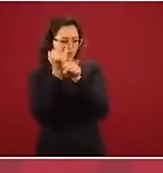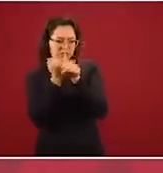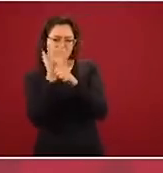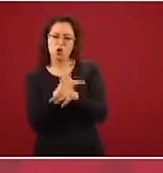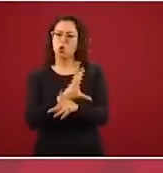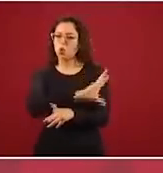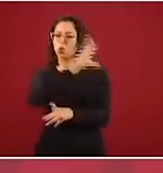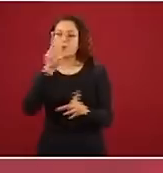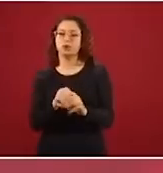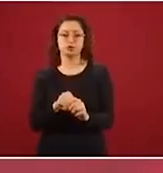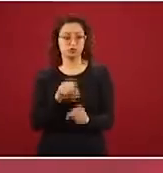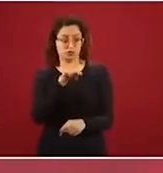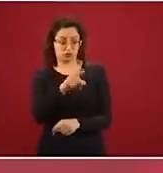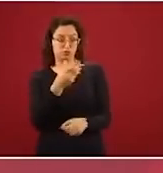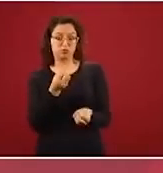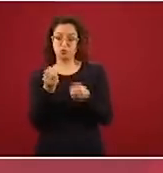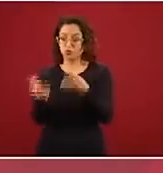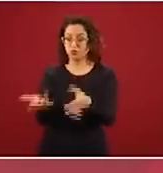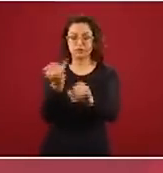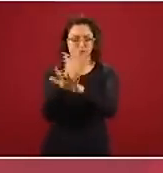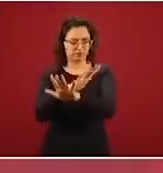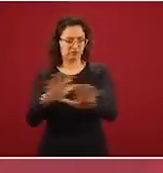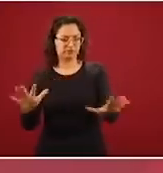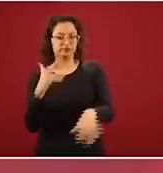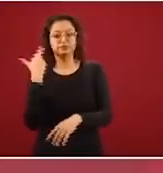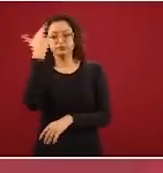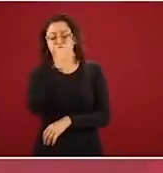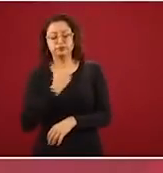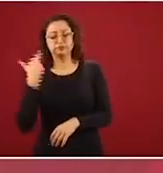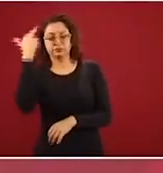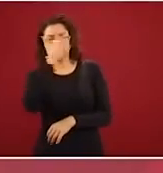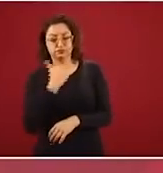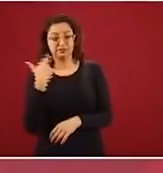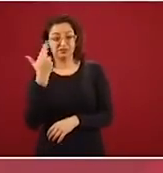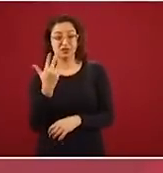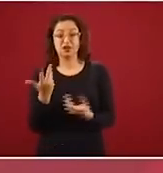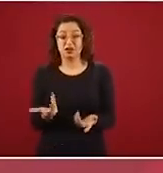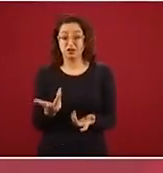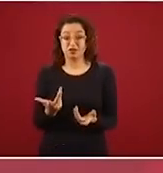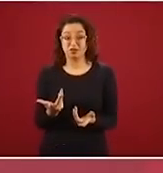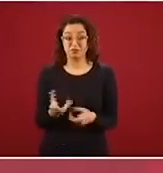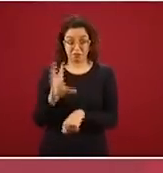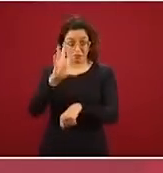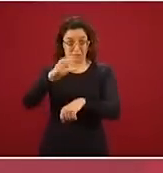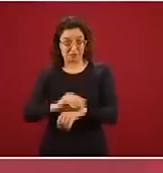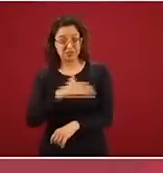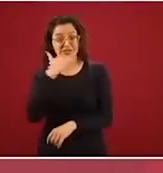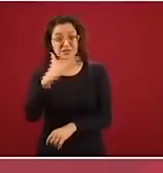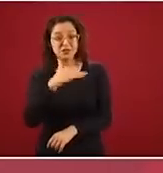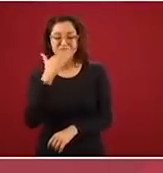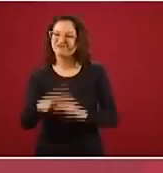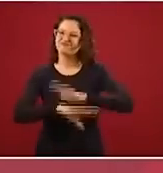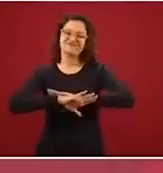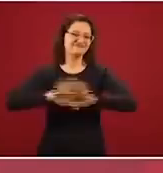datos que tú estás aportando. Porque no vamos a permitir la corrupción de